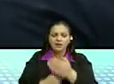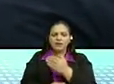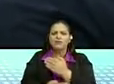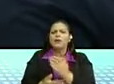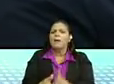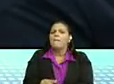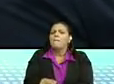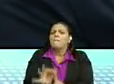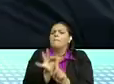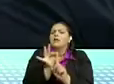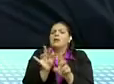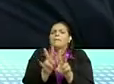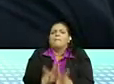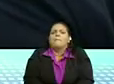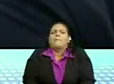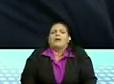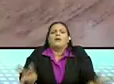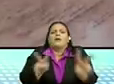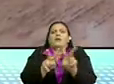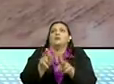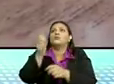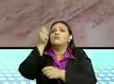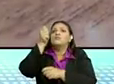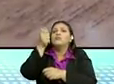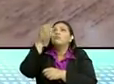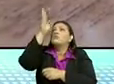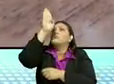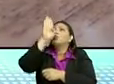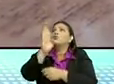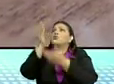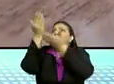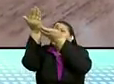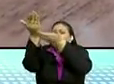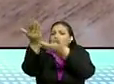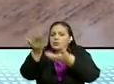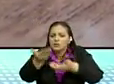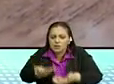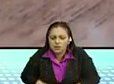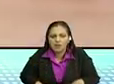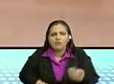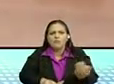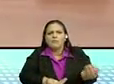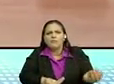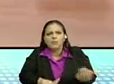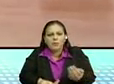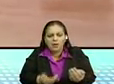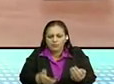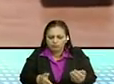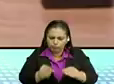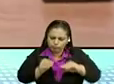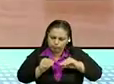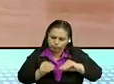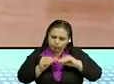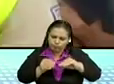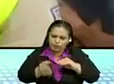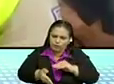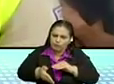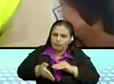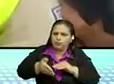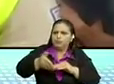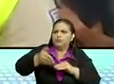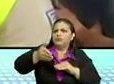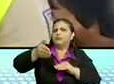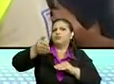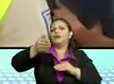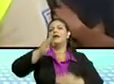hijos, para que no terminen envueltos en ese mundo. Así es, Luisa, tú estás hablando y llevando el mensaje como madre, como